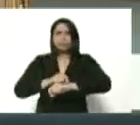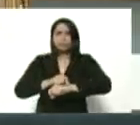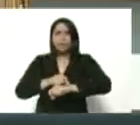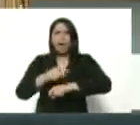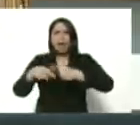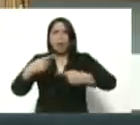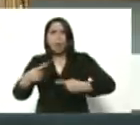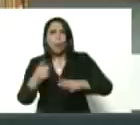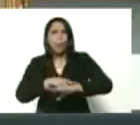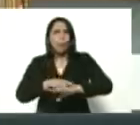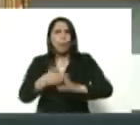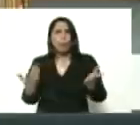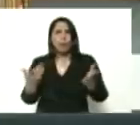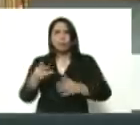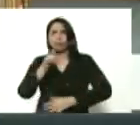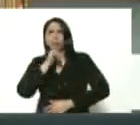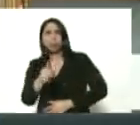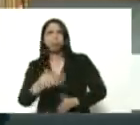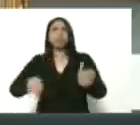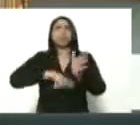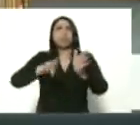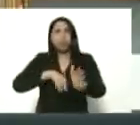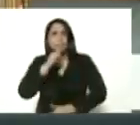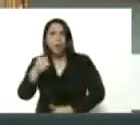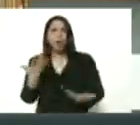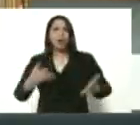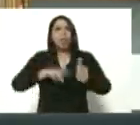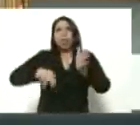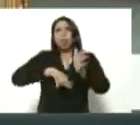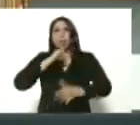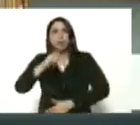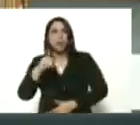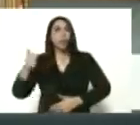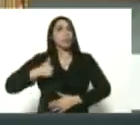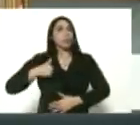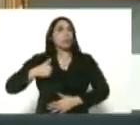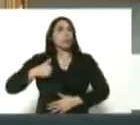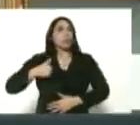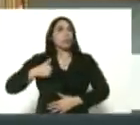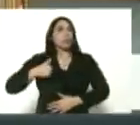hora, opinan, reopinan, recontraopinan sobre cualquier tema.